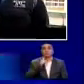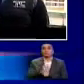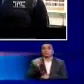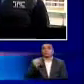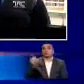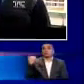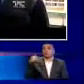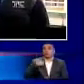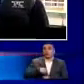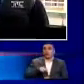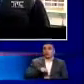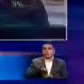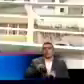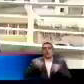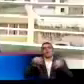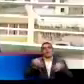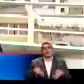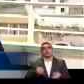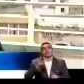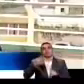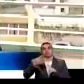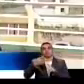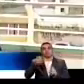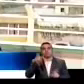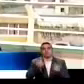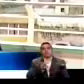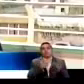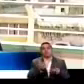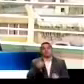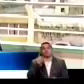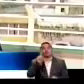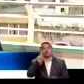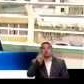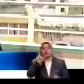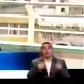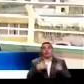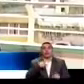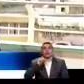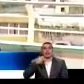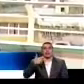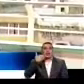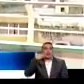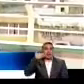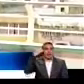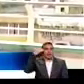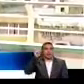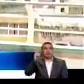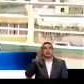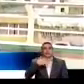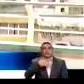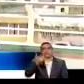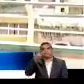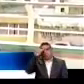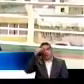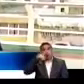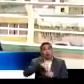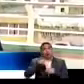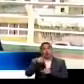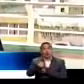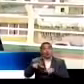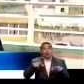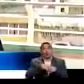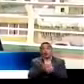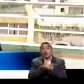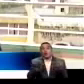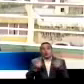Efectivamente, hace pocas horas se confirmó el cuarto fallecimiento de un adulto mayor que se infectó de manera masiva dentro de un asilo de ancianos